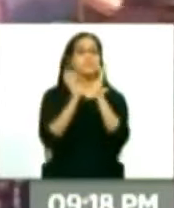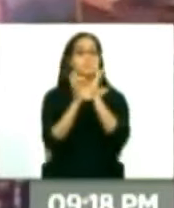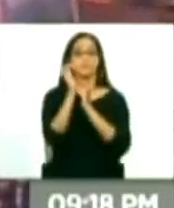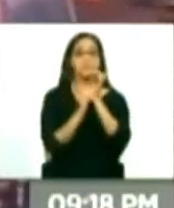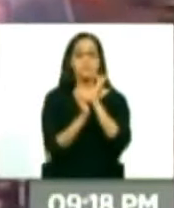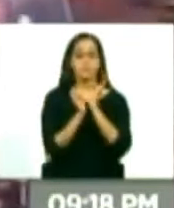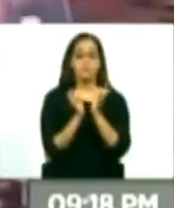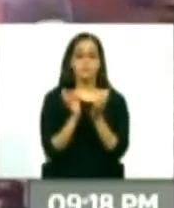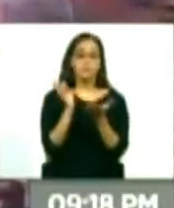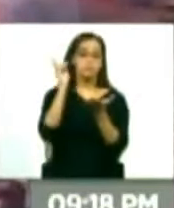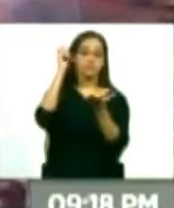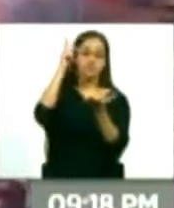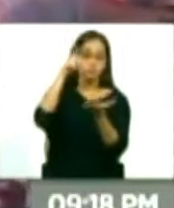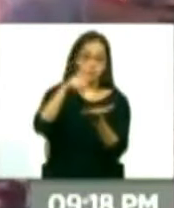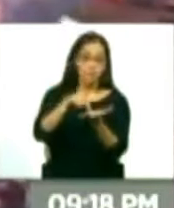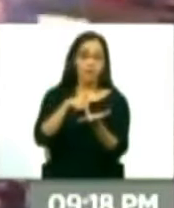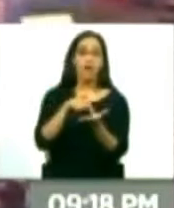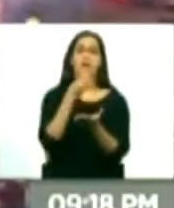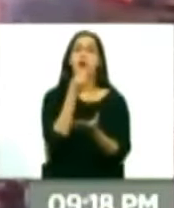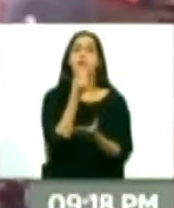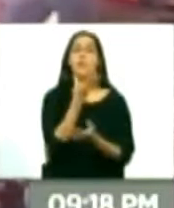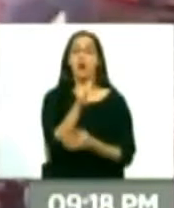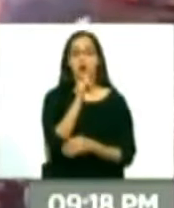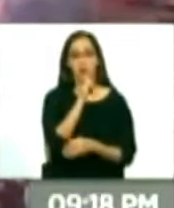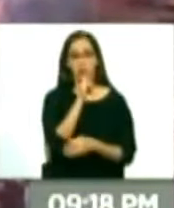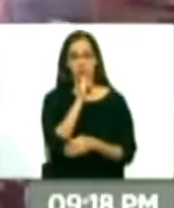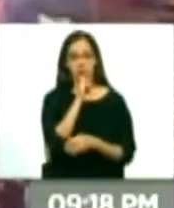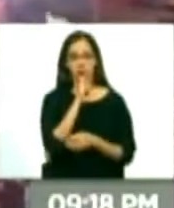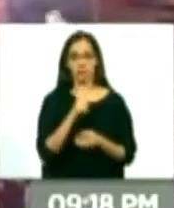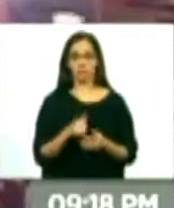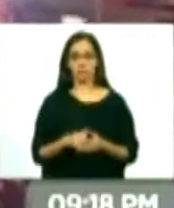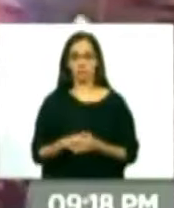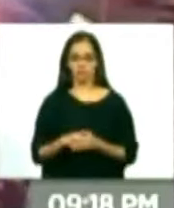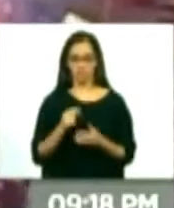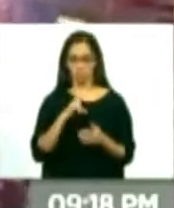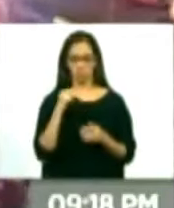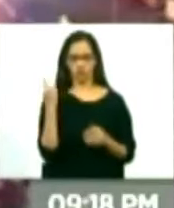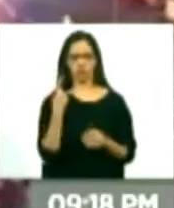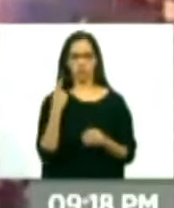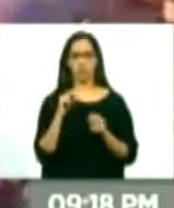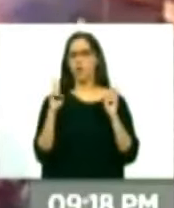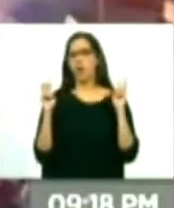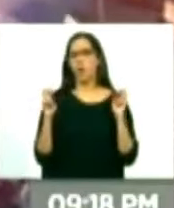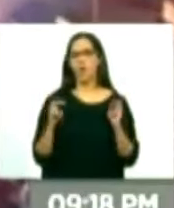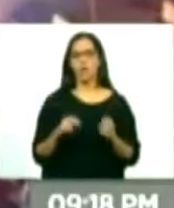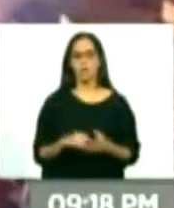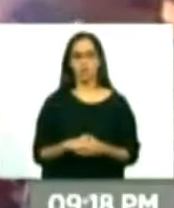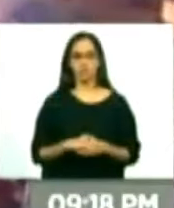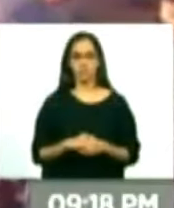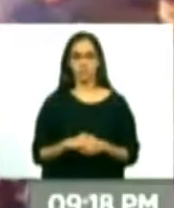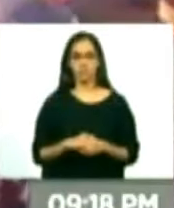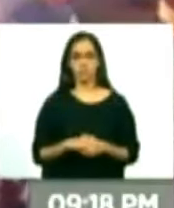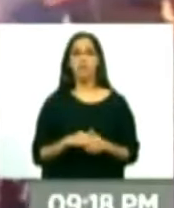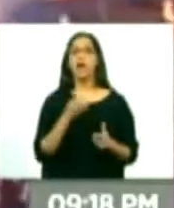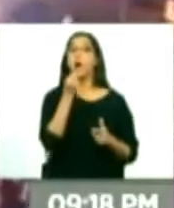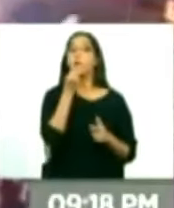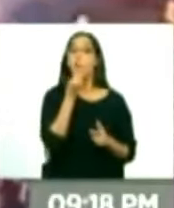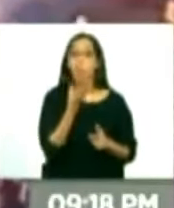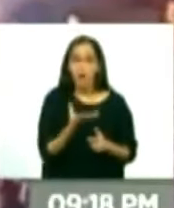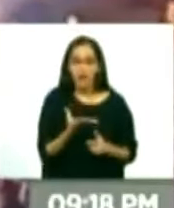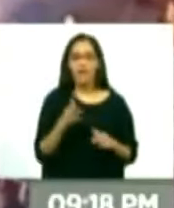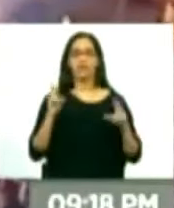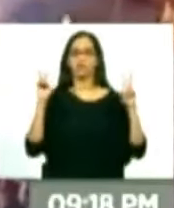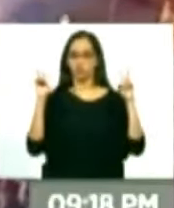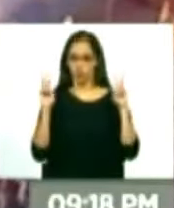traer la buena nueva, no solo la nueva, sino la buena